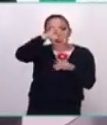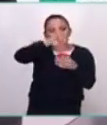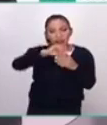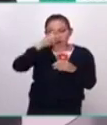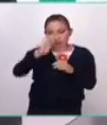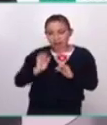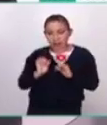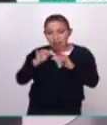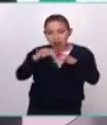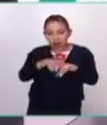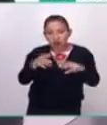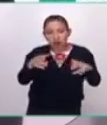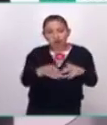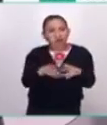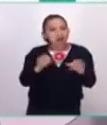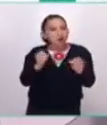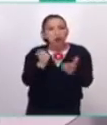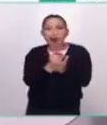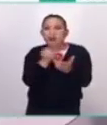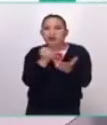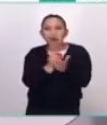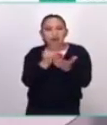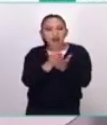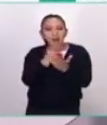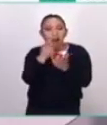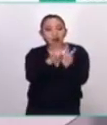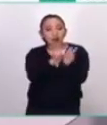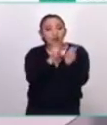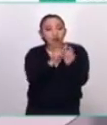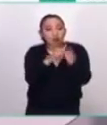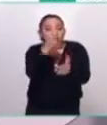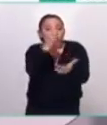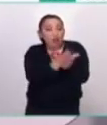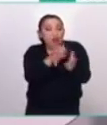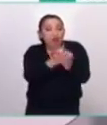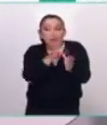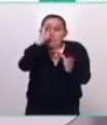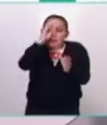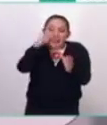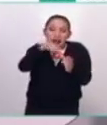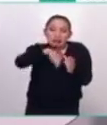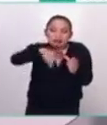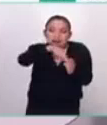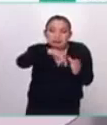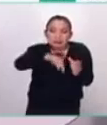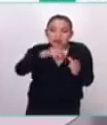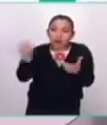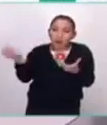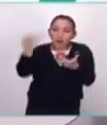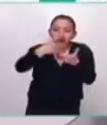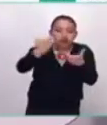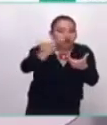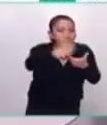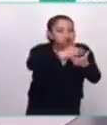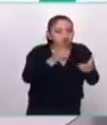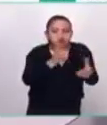centro de México. No es necesariamente hablar de un grupo étnico, sino pensar en que hay un gran